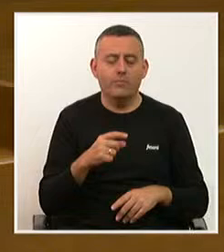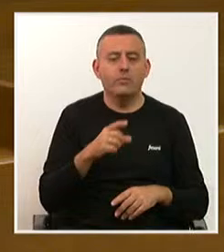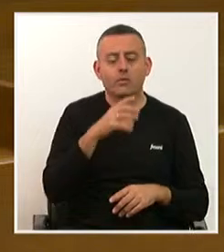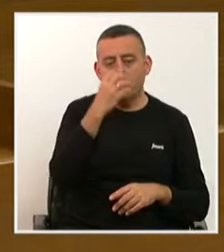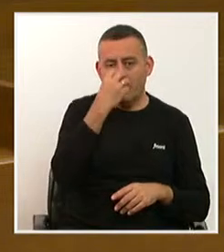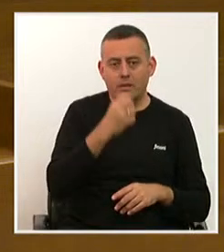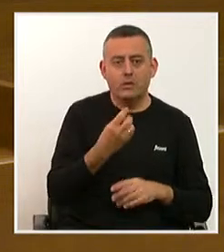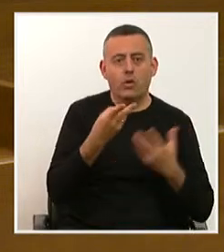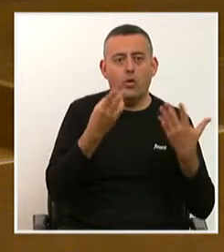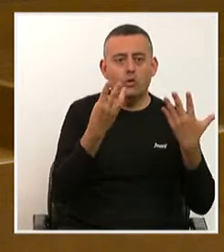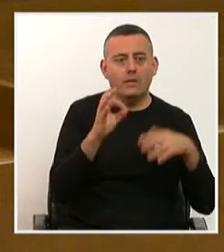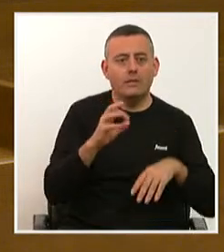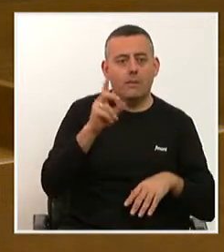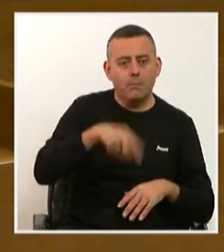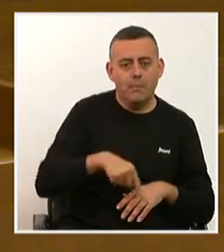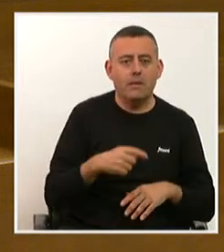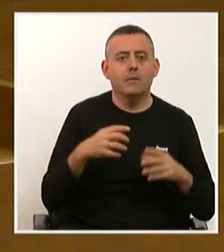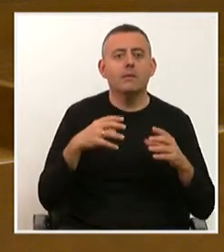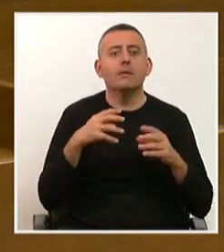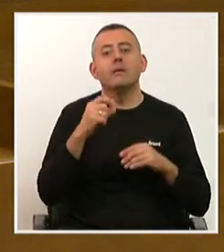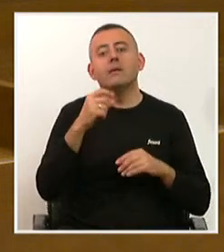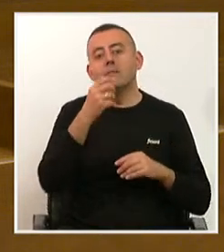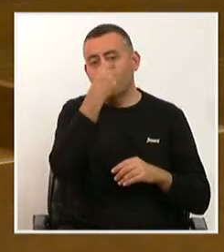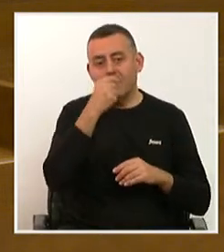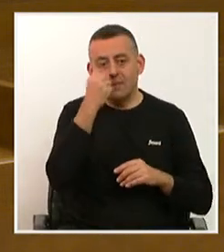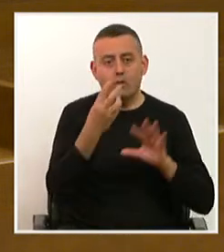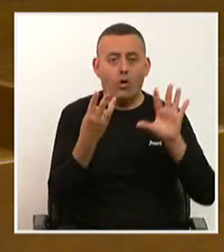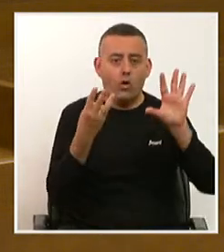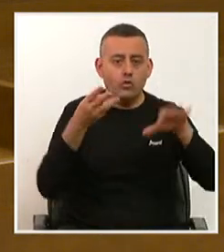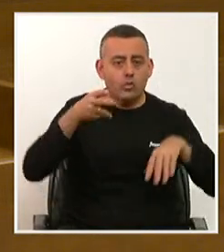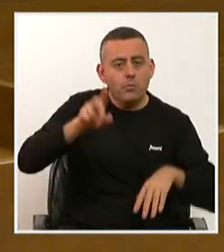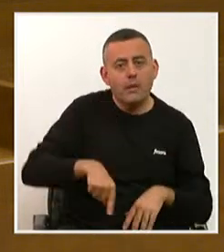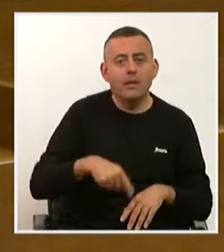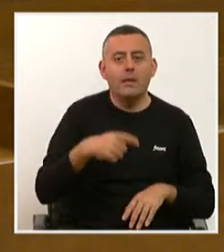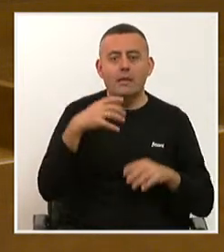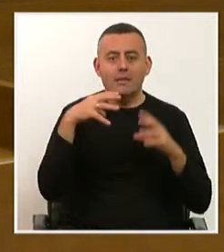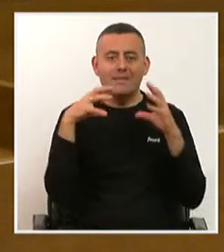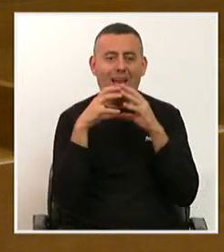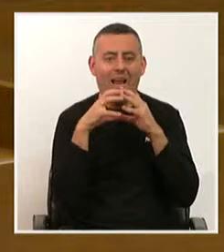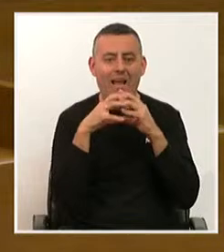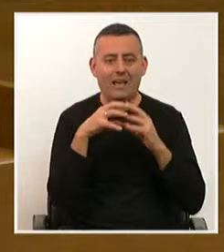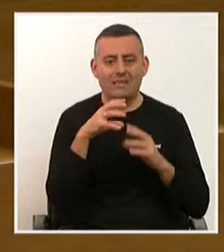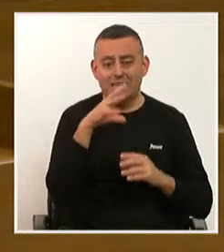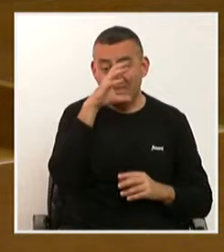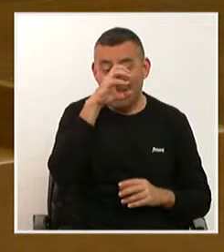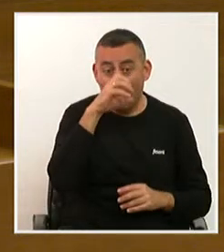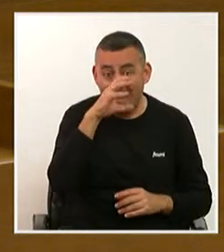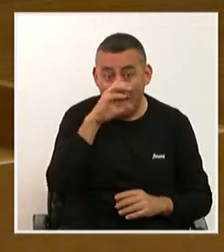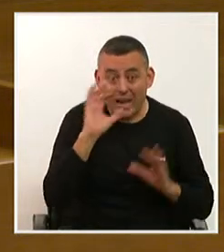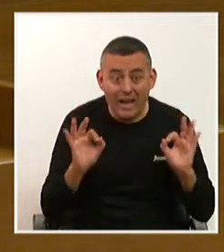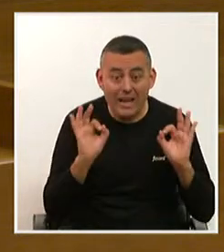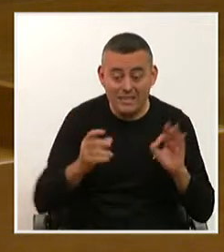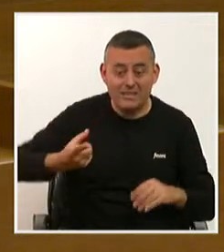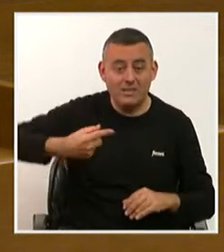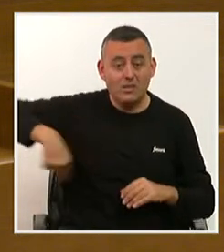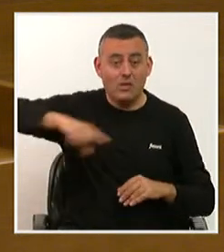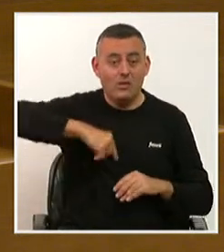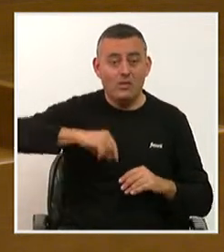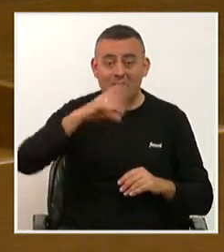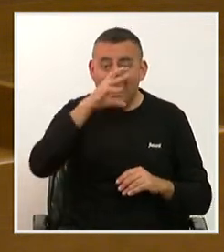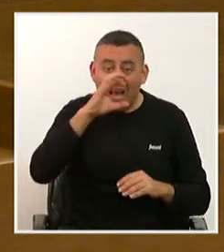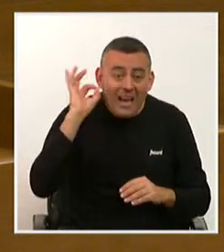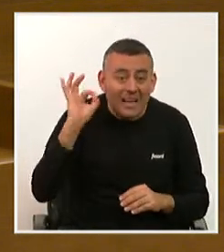74000 fresas 88000 naranjas 30.000 naranjas el producto estrella de nuestra gastronomía